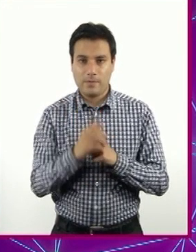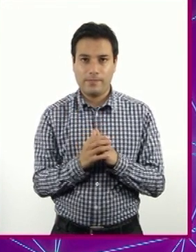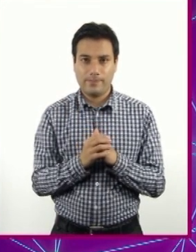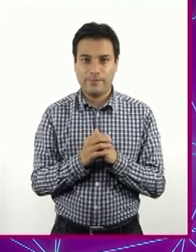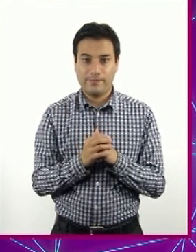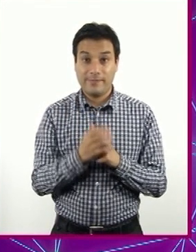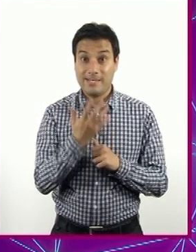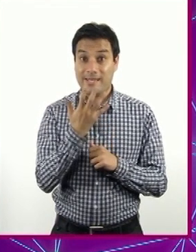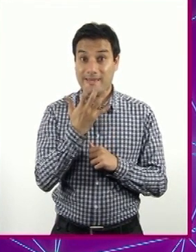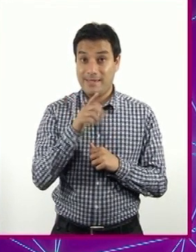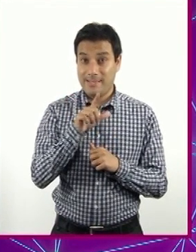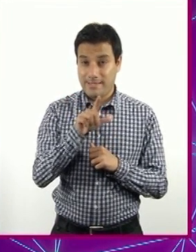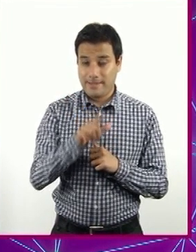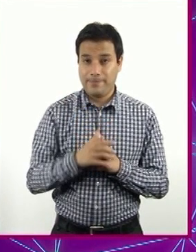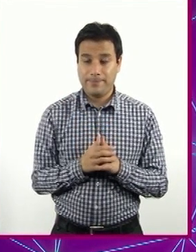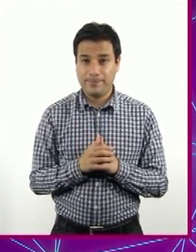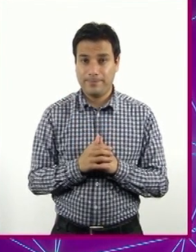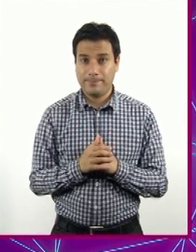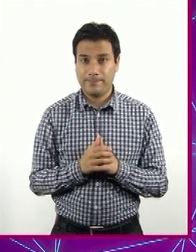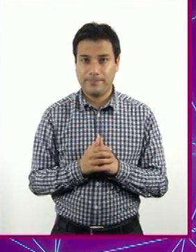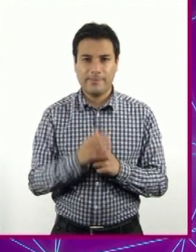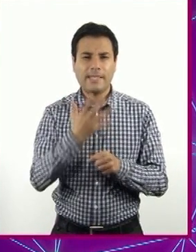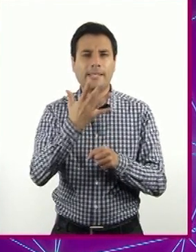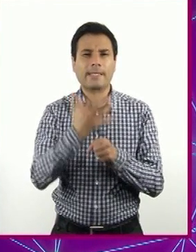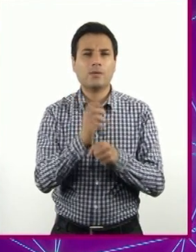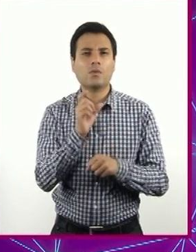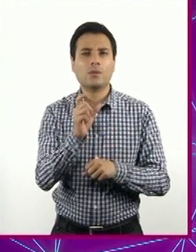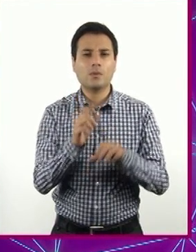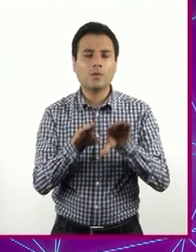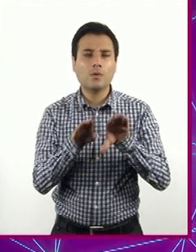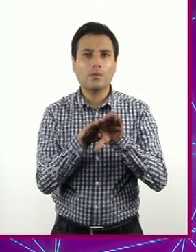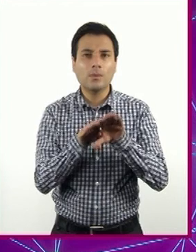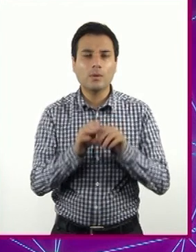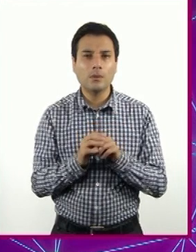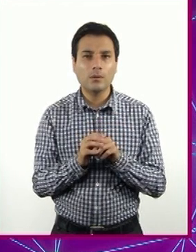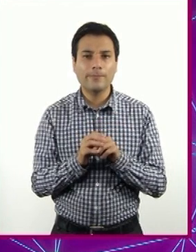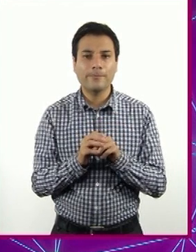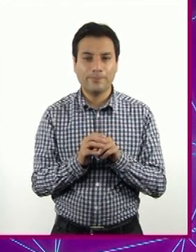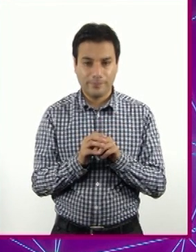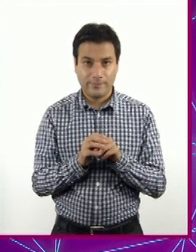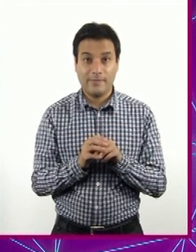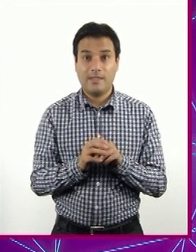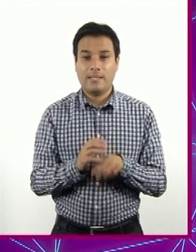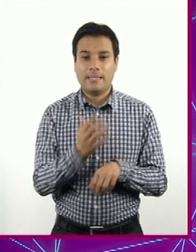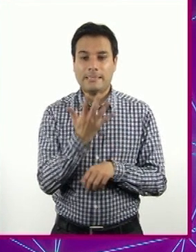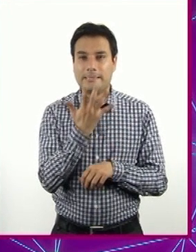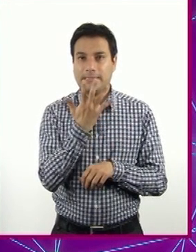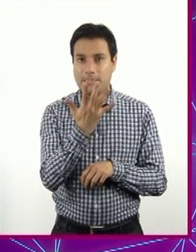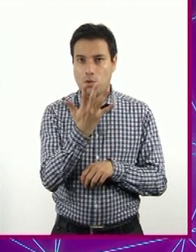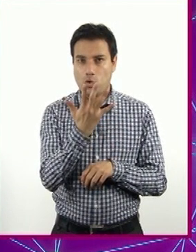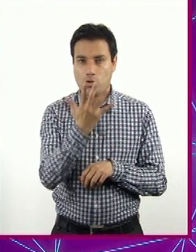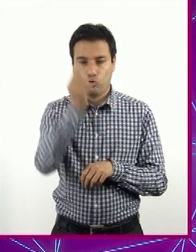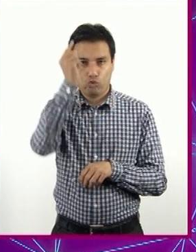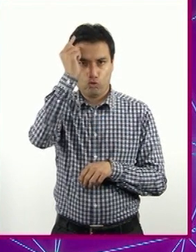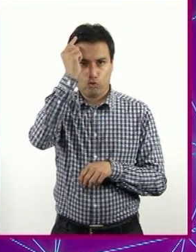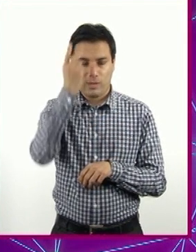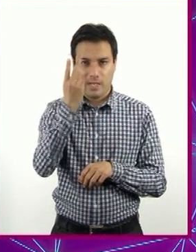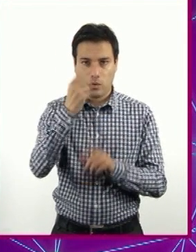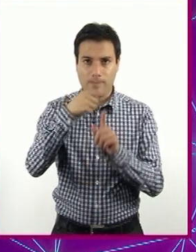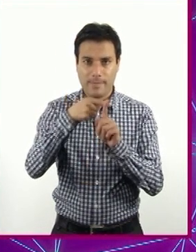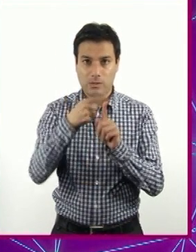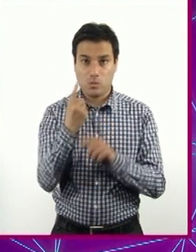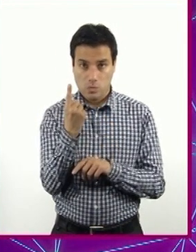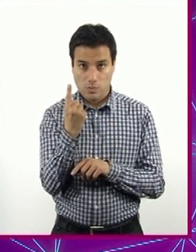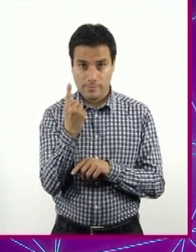es 17. Para el quinto término de la sucesión sustituimos y tenemos que 5 al cuadrado más